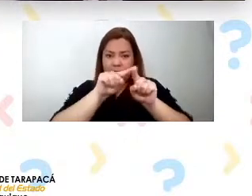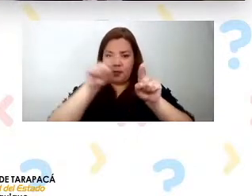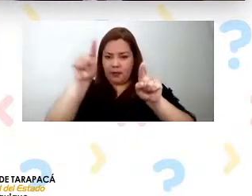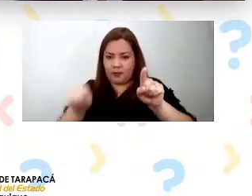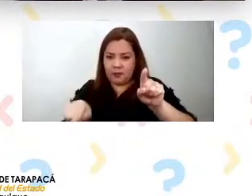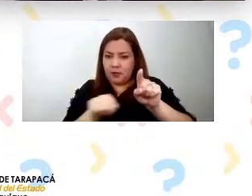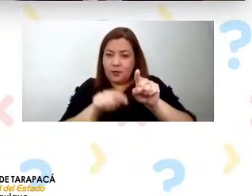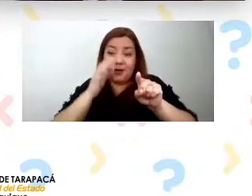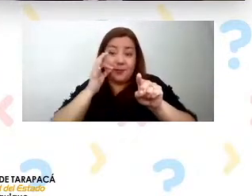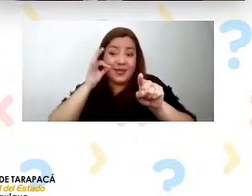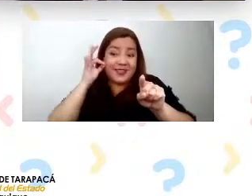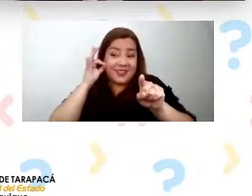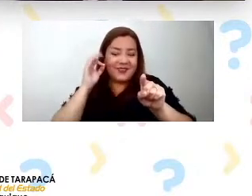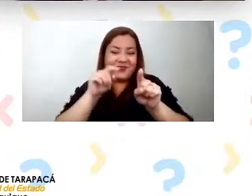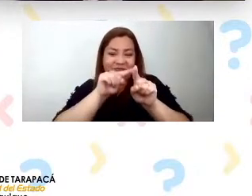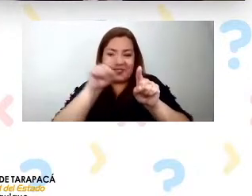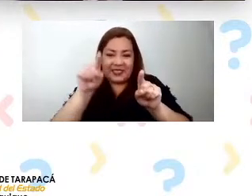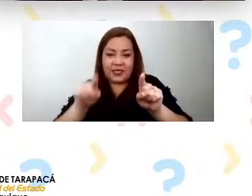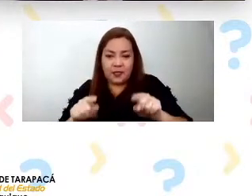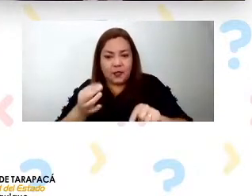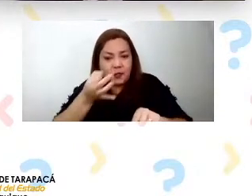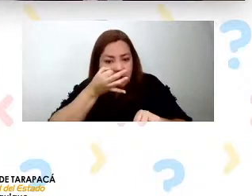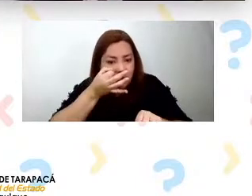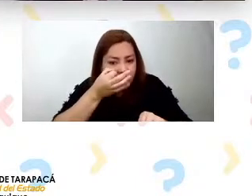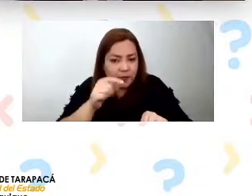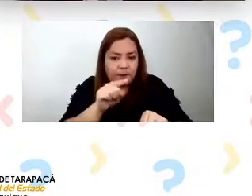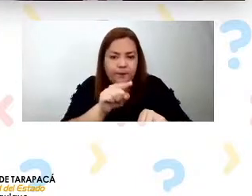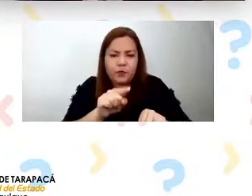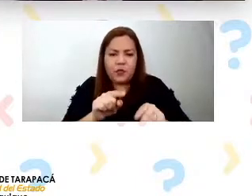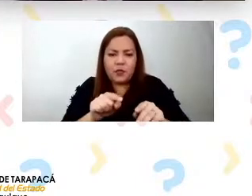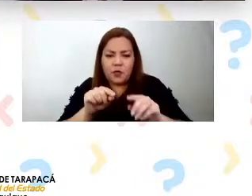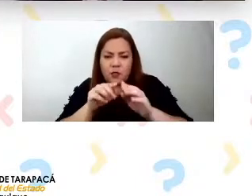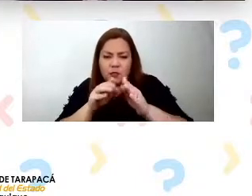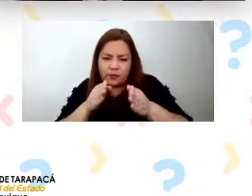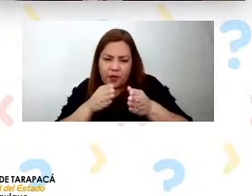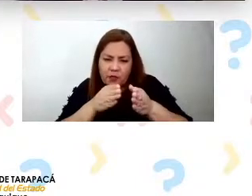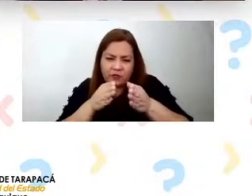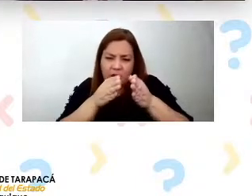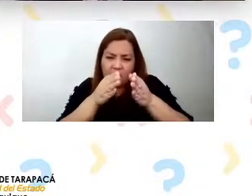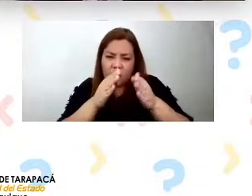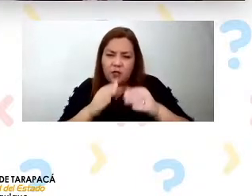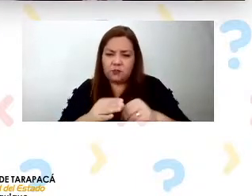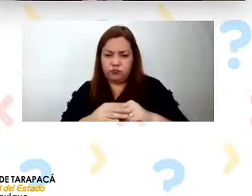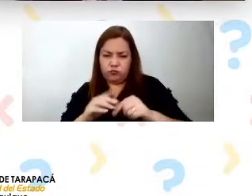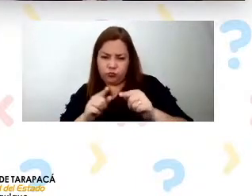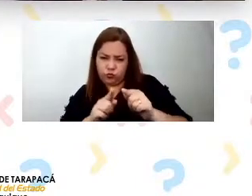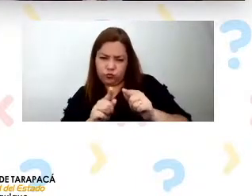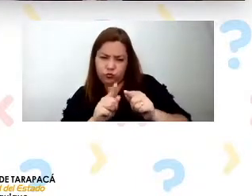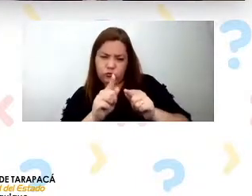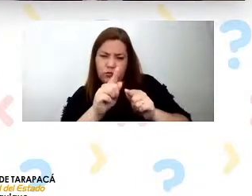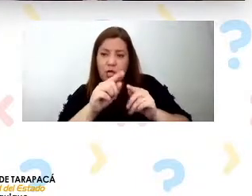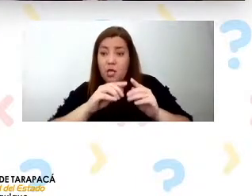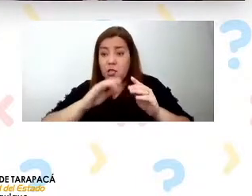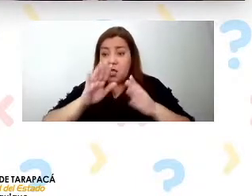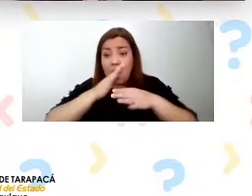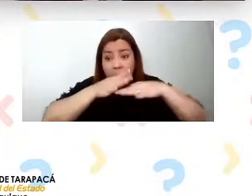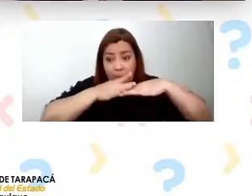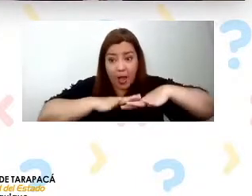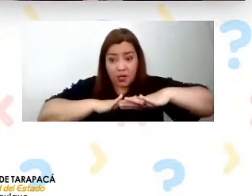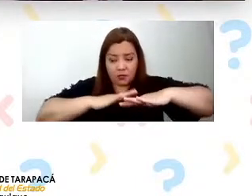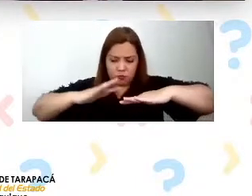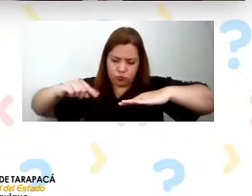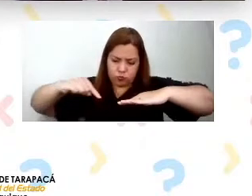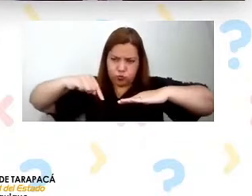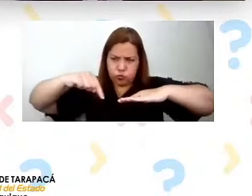¿no? Se distinguen franjas longitudinales desde el borde costero, ¿no